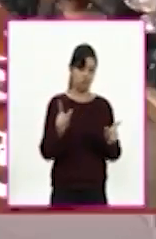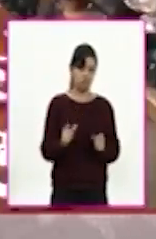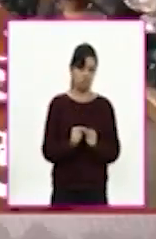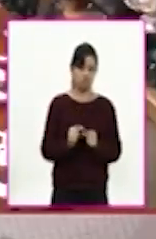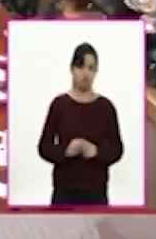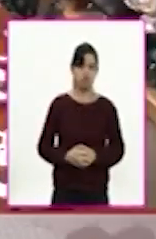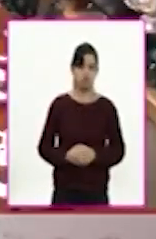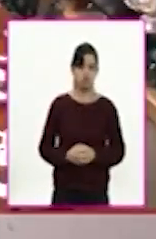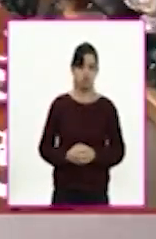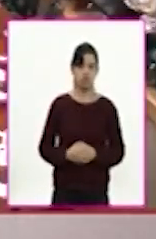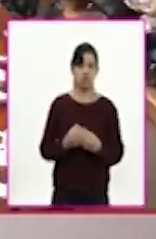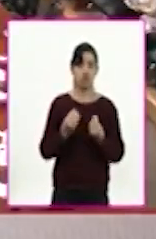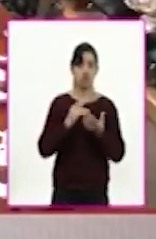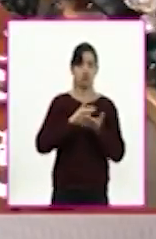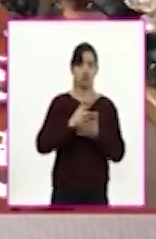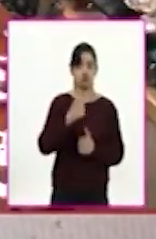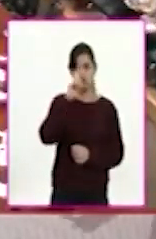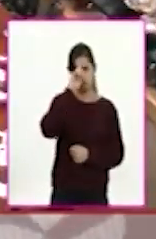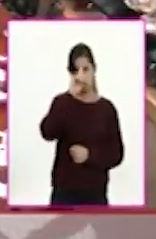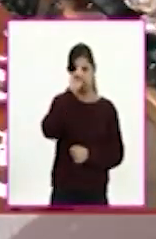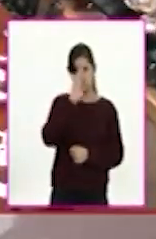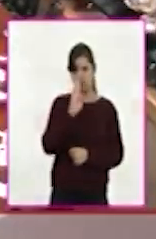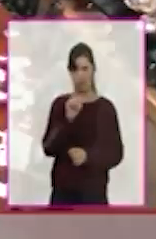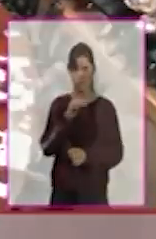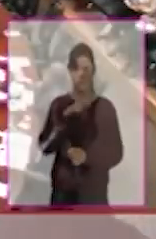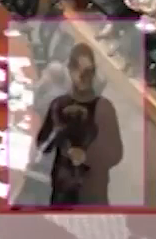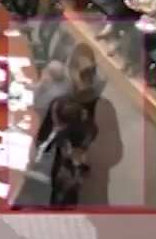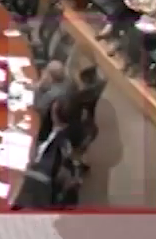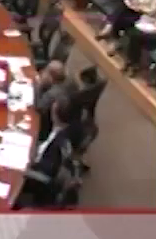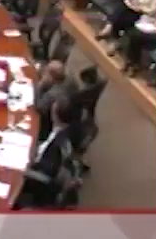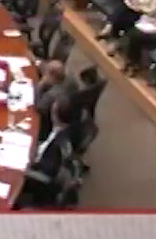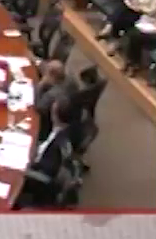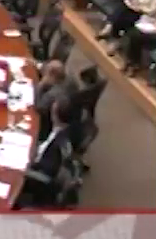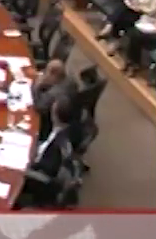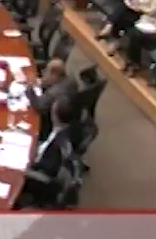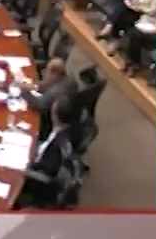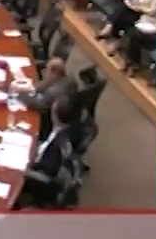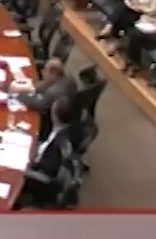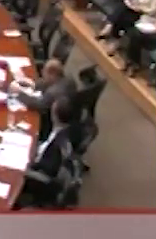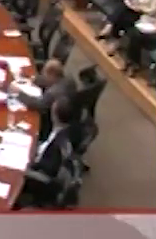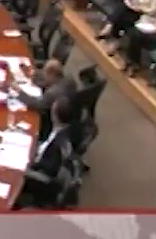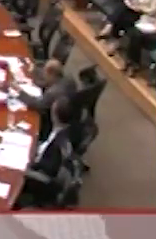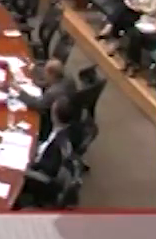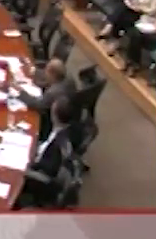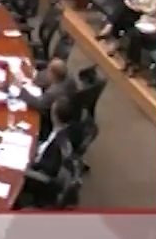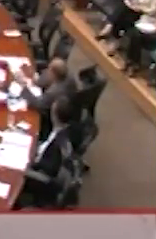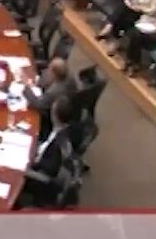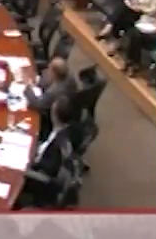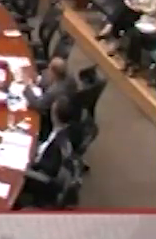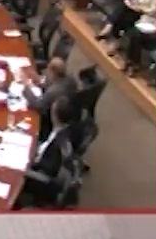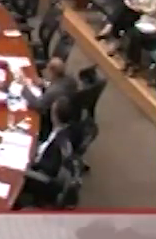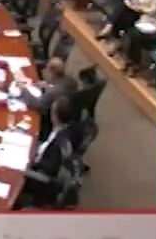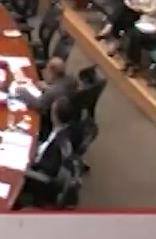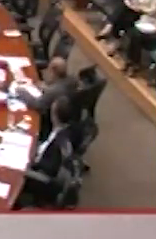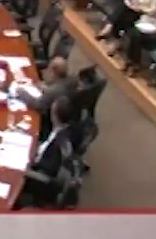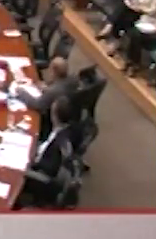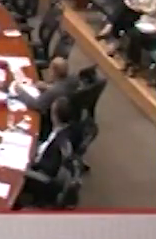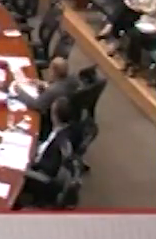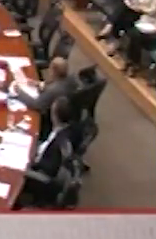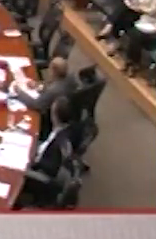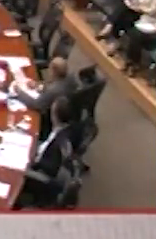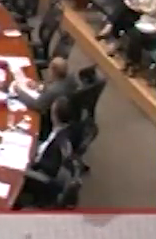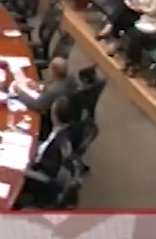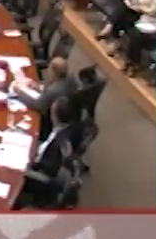pero a mí lo que me parece es que sí debería de haber una reducción en las prerrogativas para los